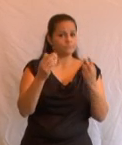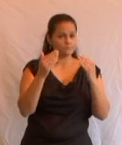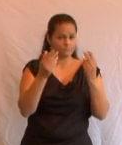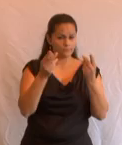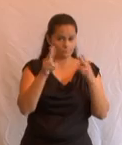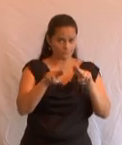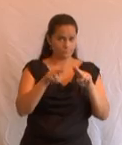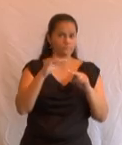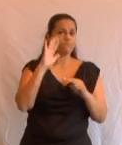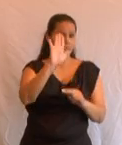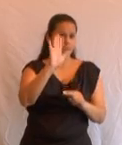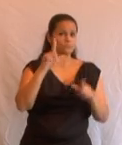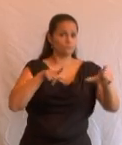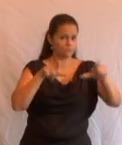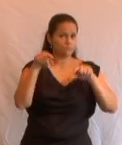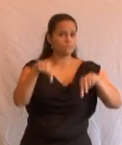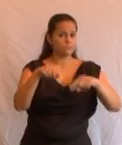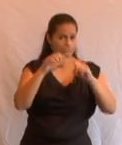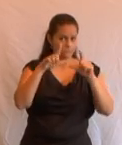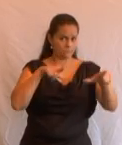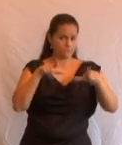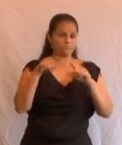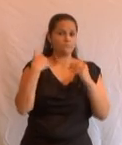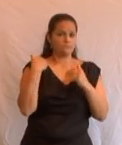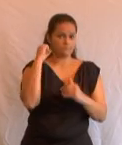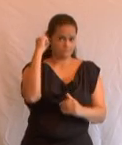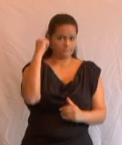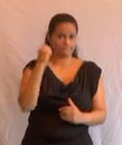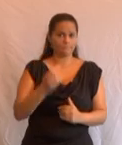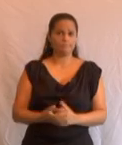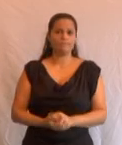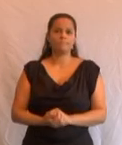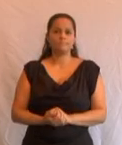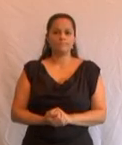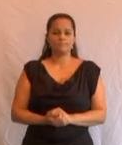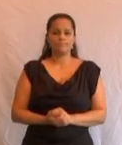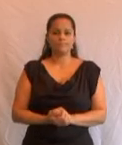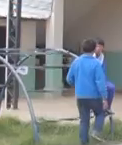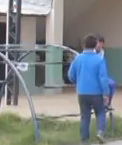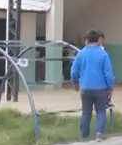tú puedes reclamar tu sitial en esta sociedad porque tienes derechos.